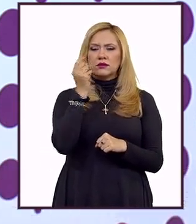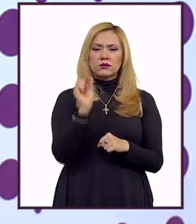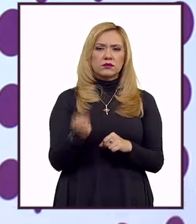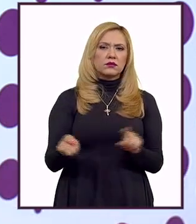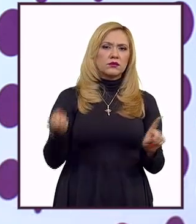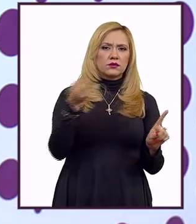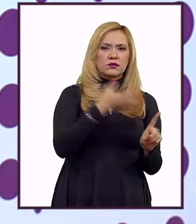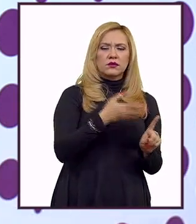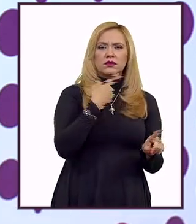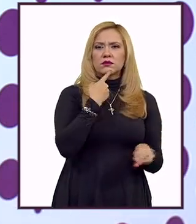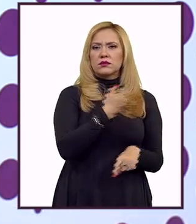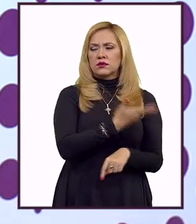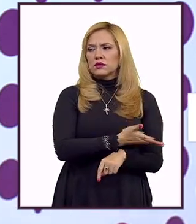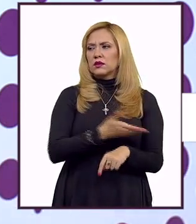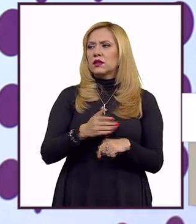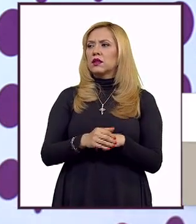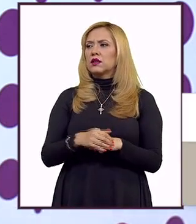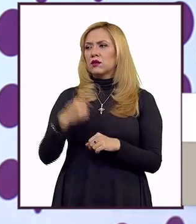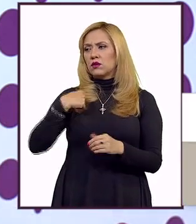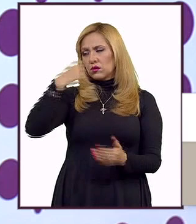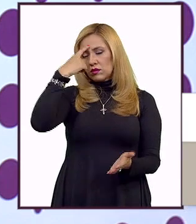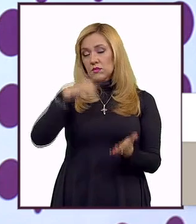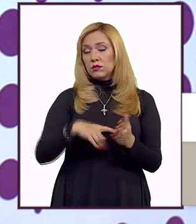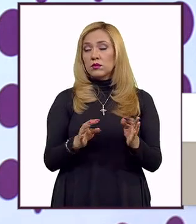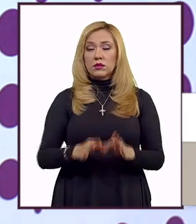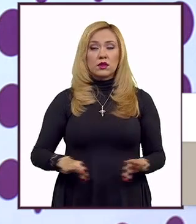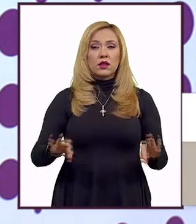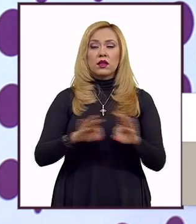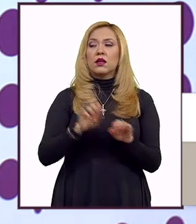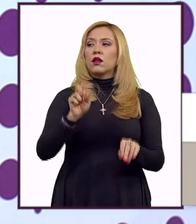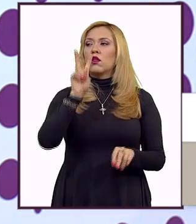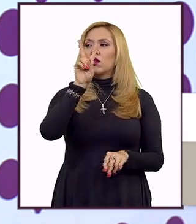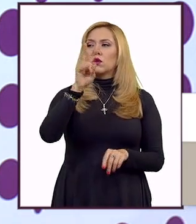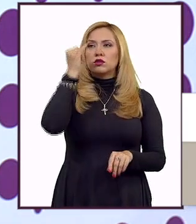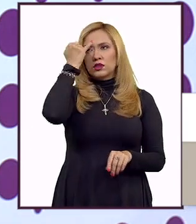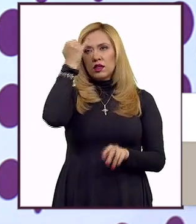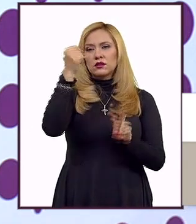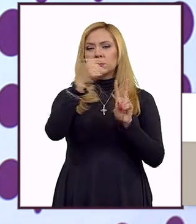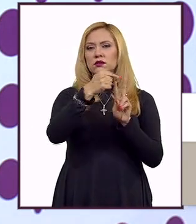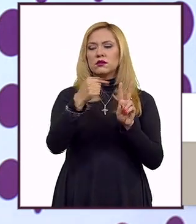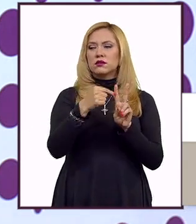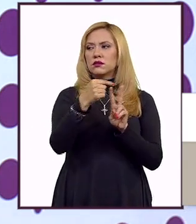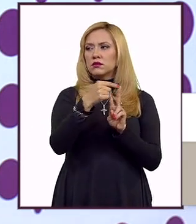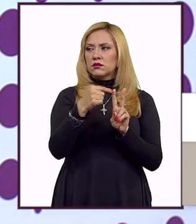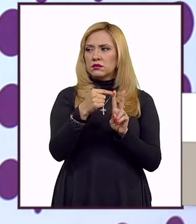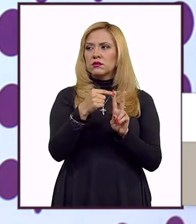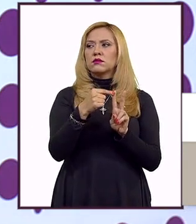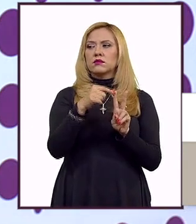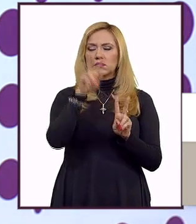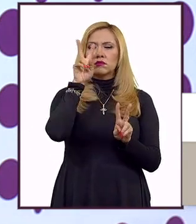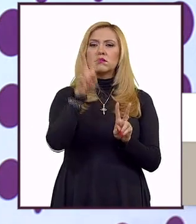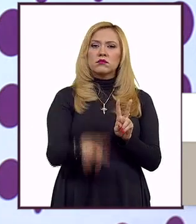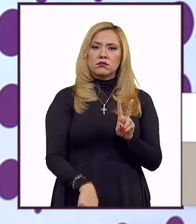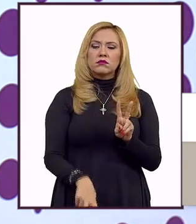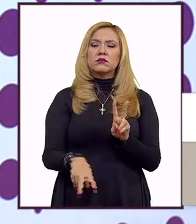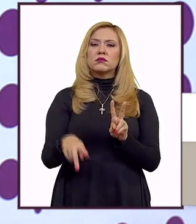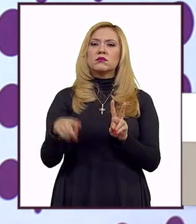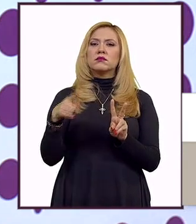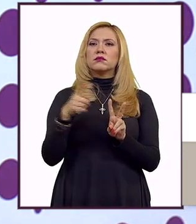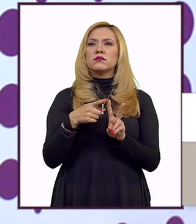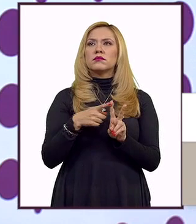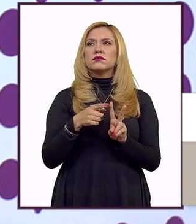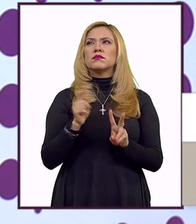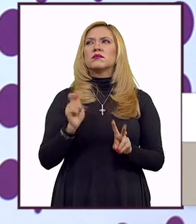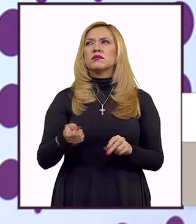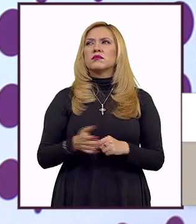abonar a lo que menciona Juan Carlos, que me parece importante, que son 2 ideas. Una de esas ideas, y yo creo que son verdades más que ideas, es